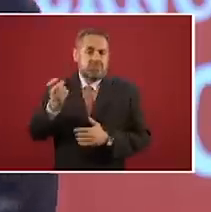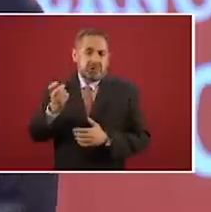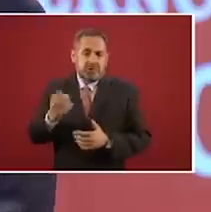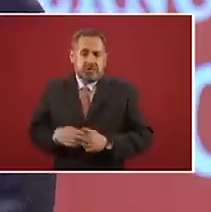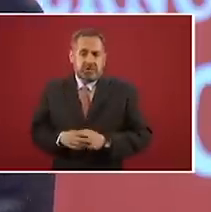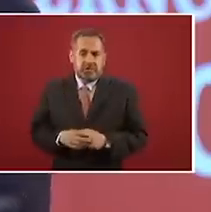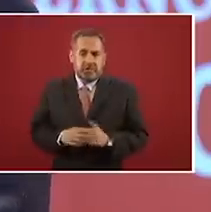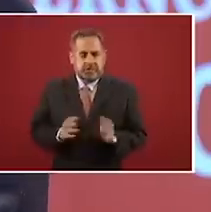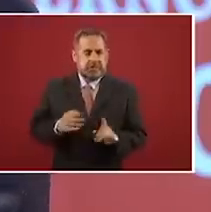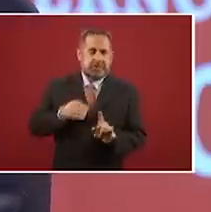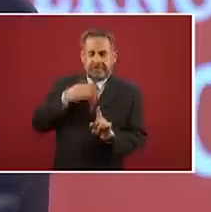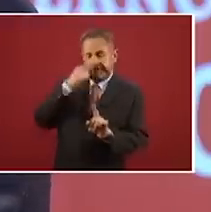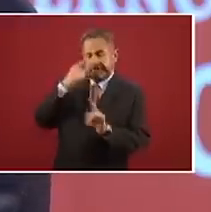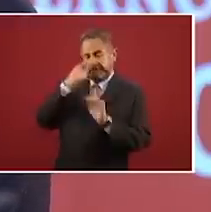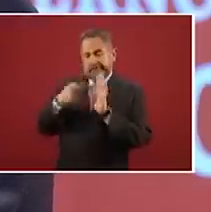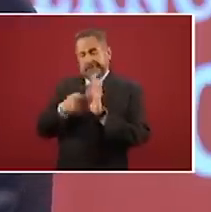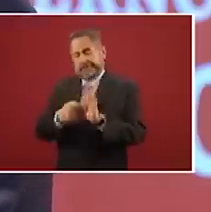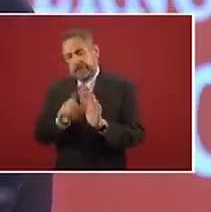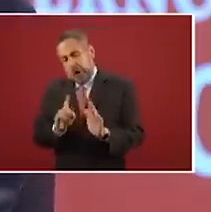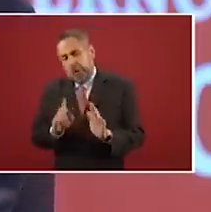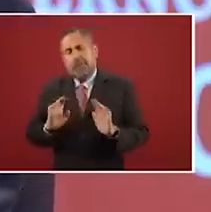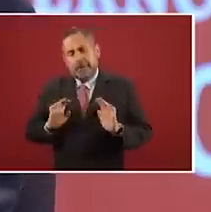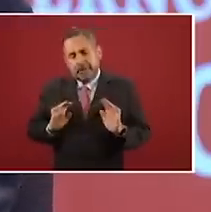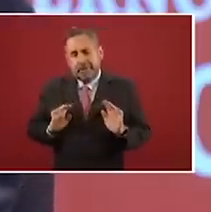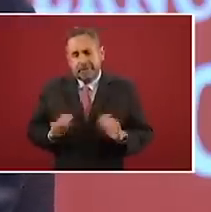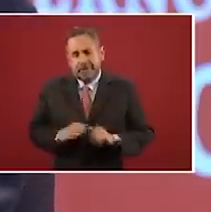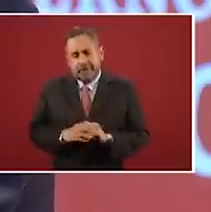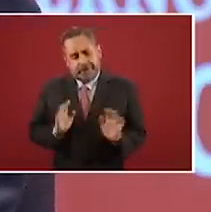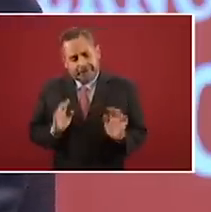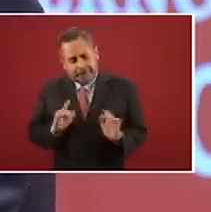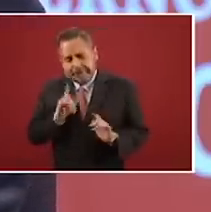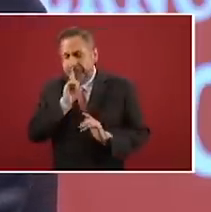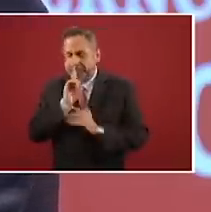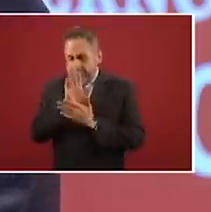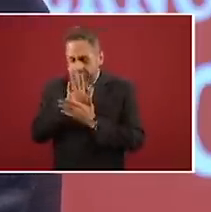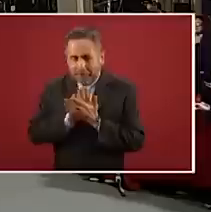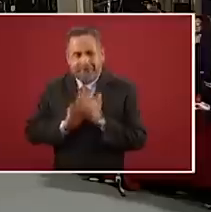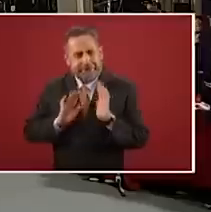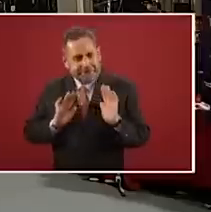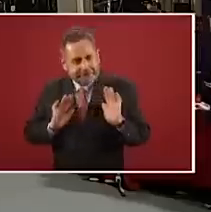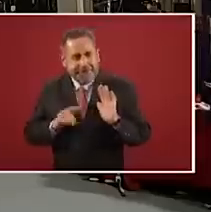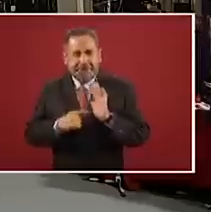No es para presumir, pues, pero pobremente.